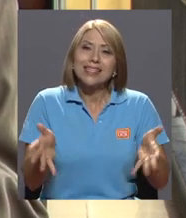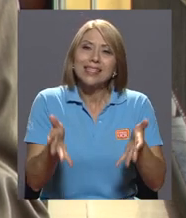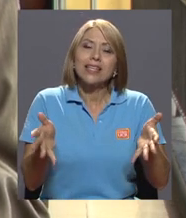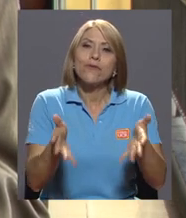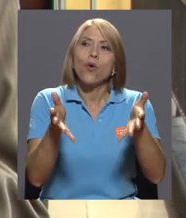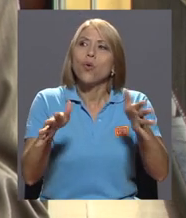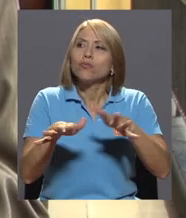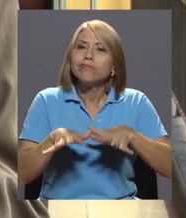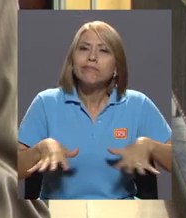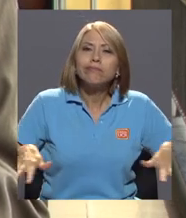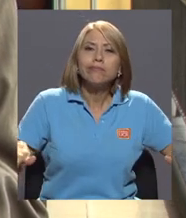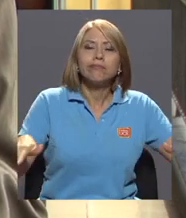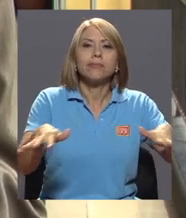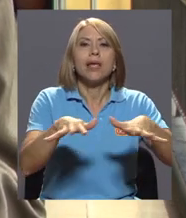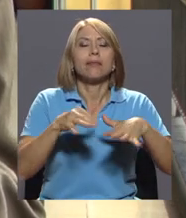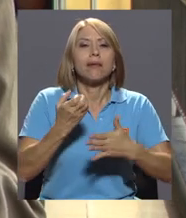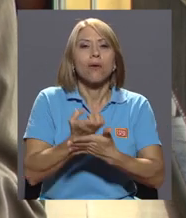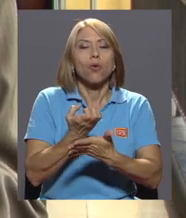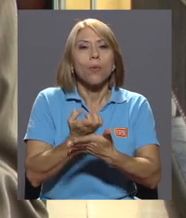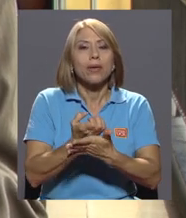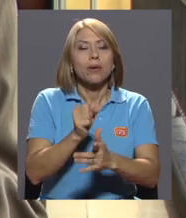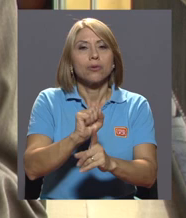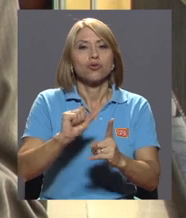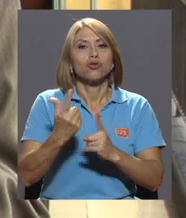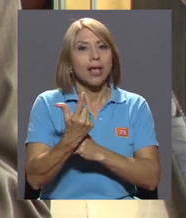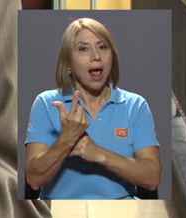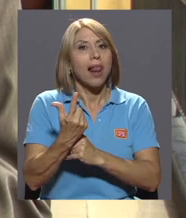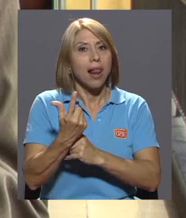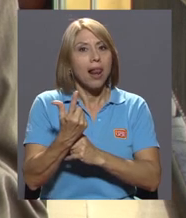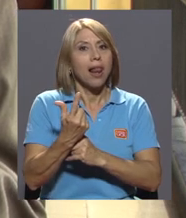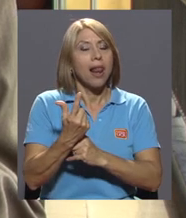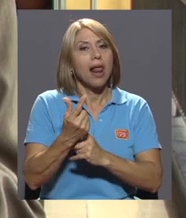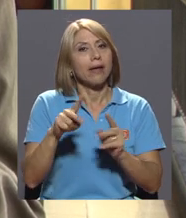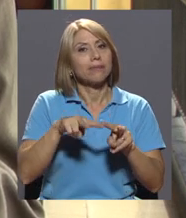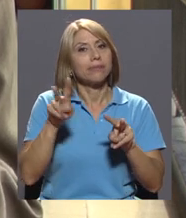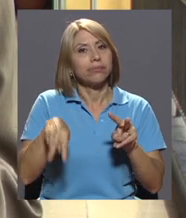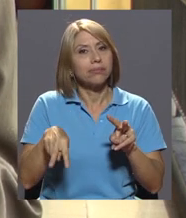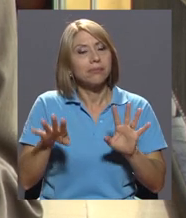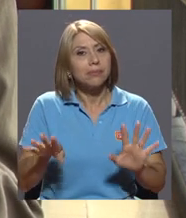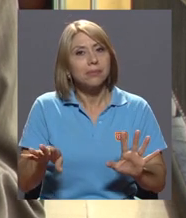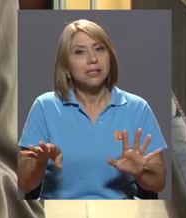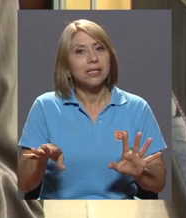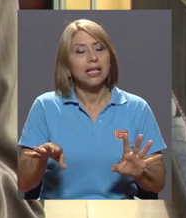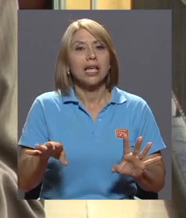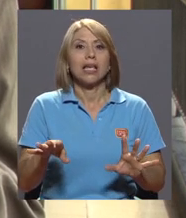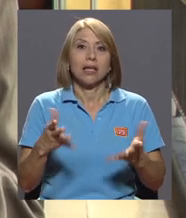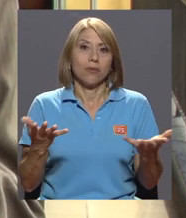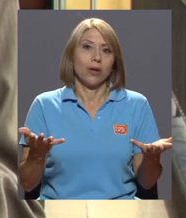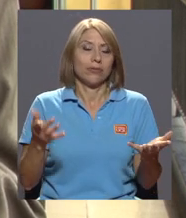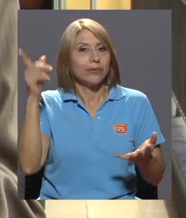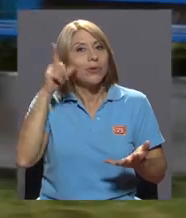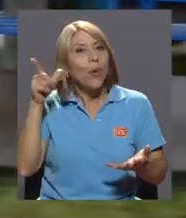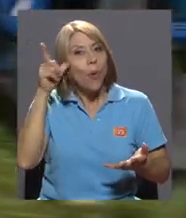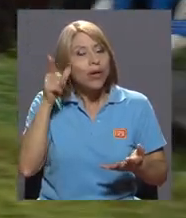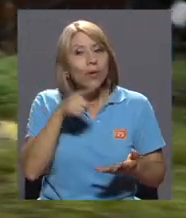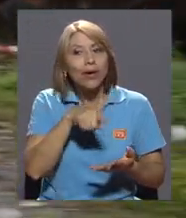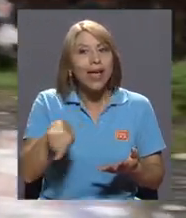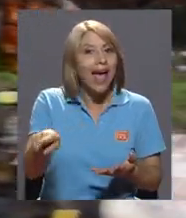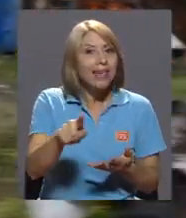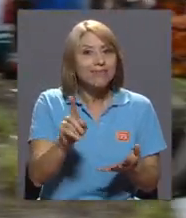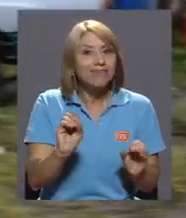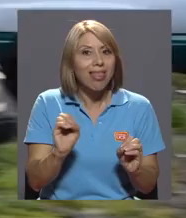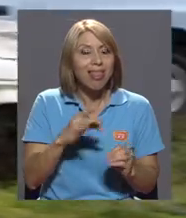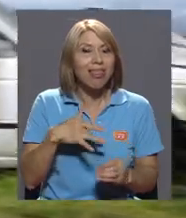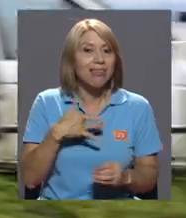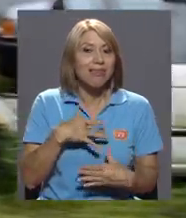de un ambiente económico y social bastante desfavorable, y no es de extrañar que la confianza haya caído tanto a